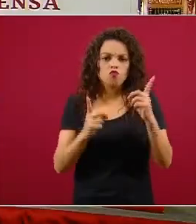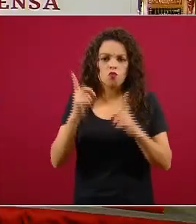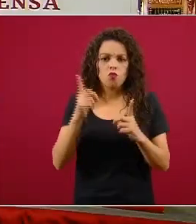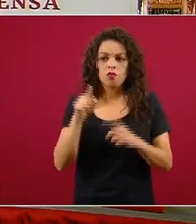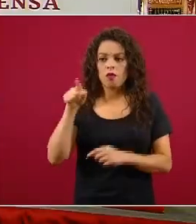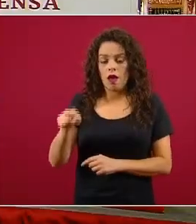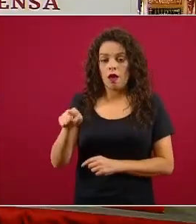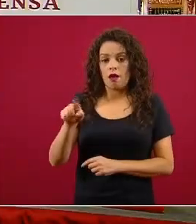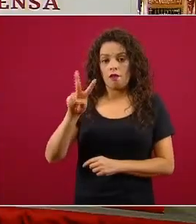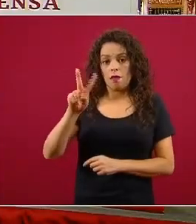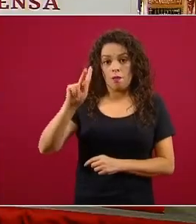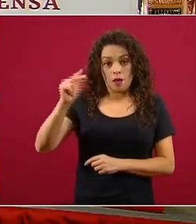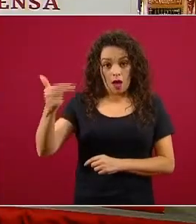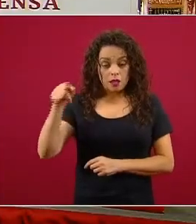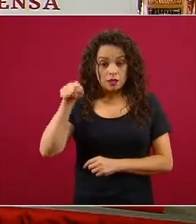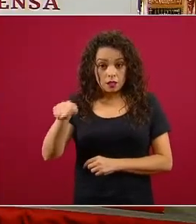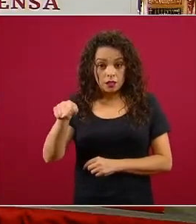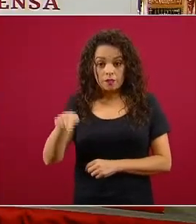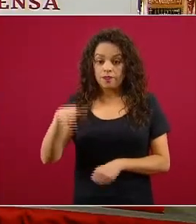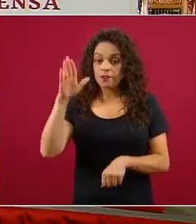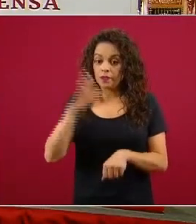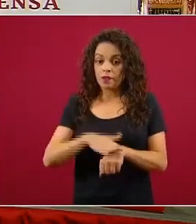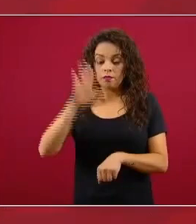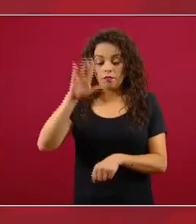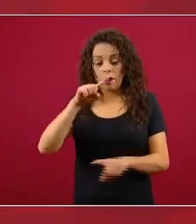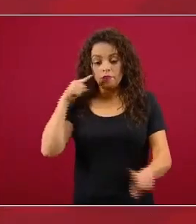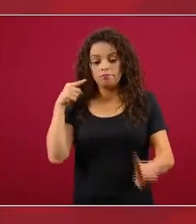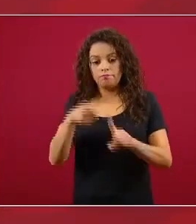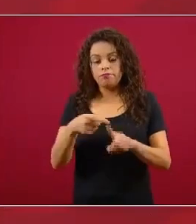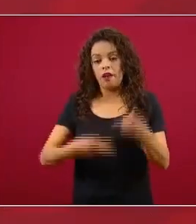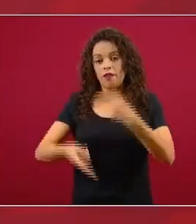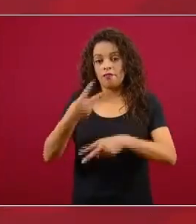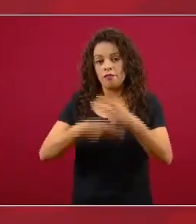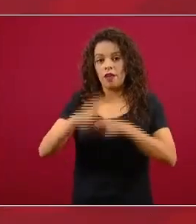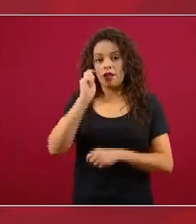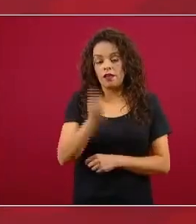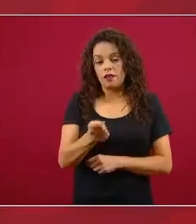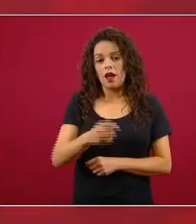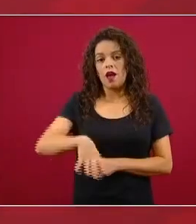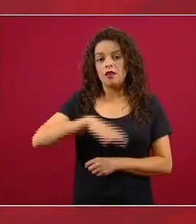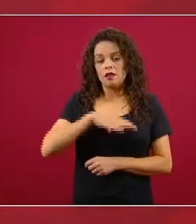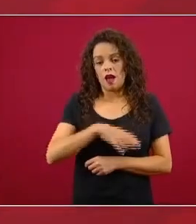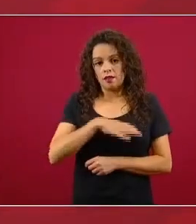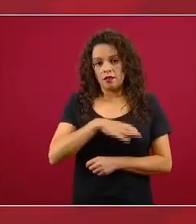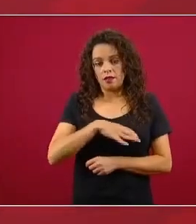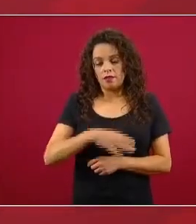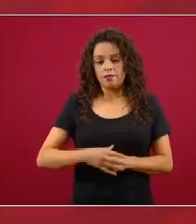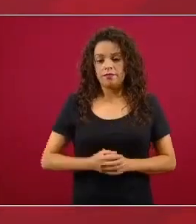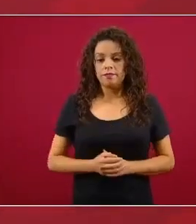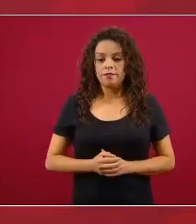una de las causas directas más relevantes del cáncer cervicouterino.